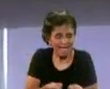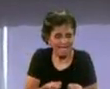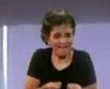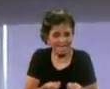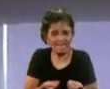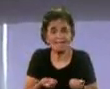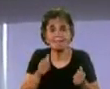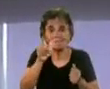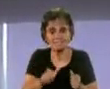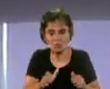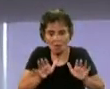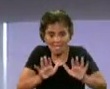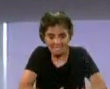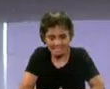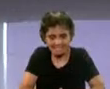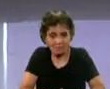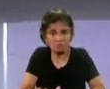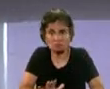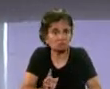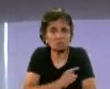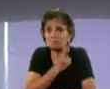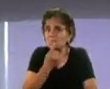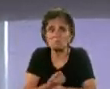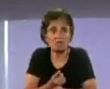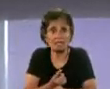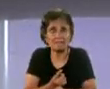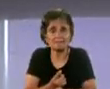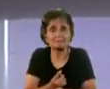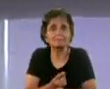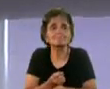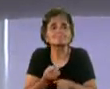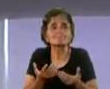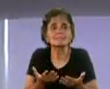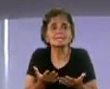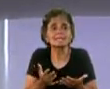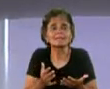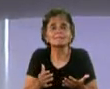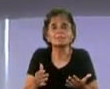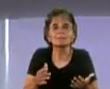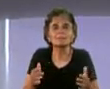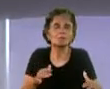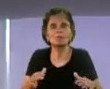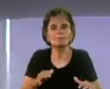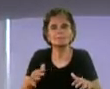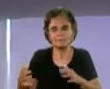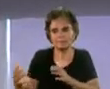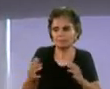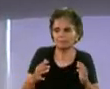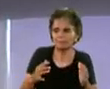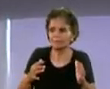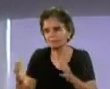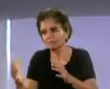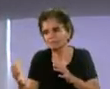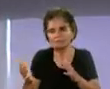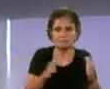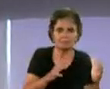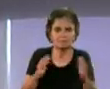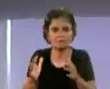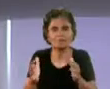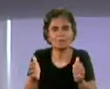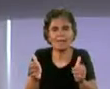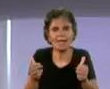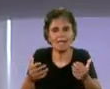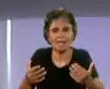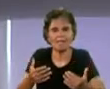mantenerlo quieto al jugador. Bien. Entonces, lo que hay que hacer es acompañar el movimiento, evitando las lesiones